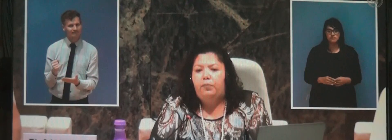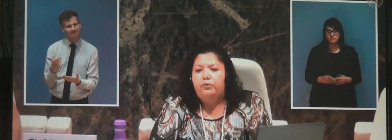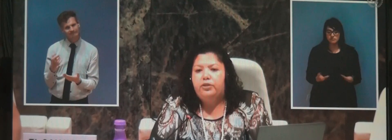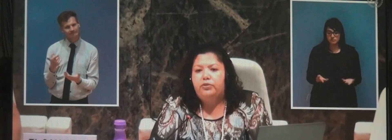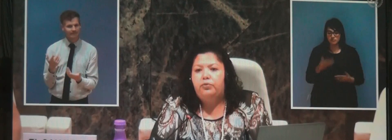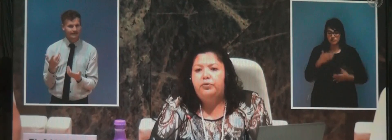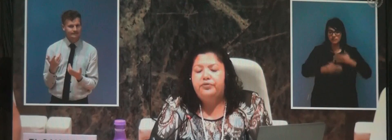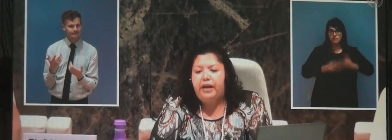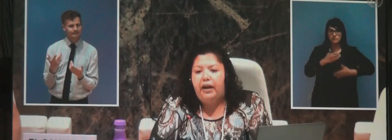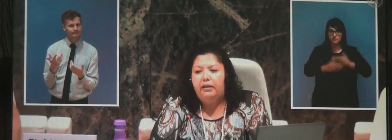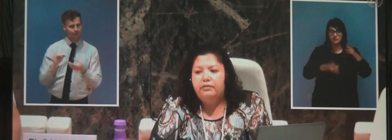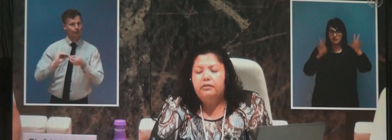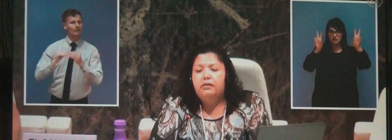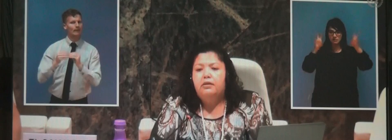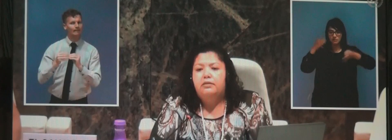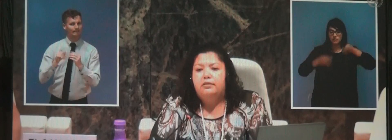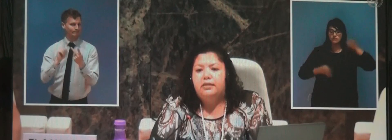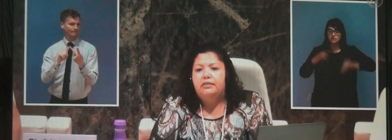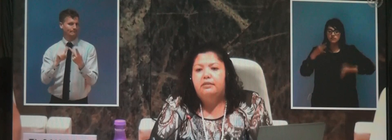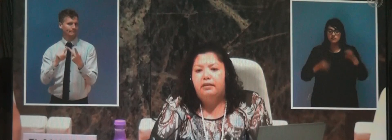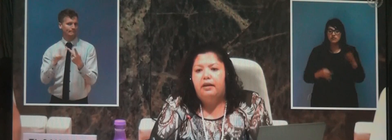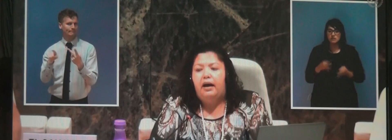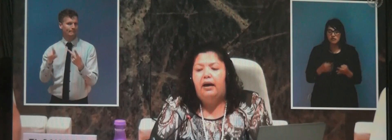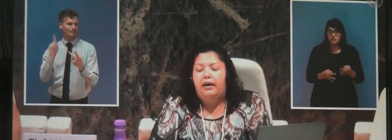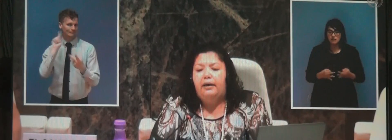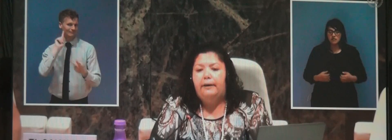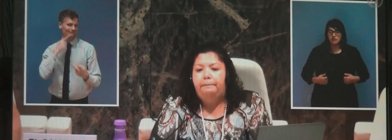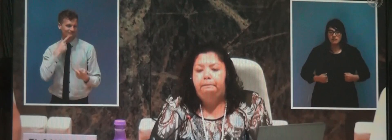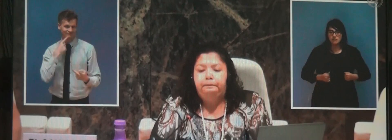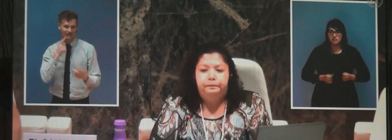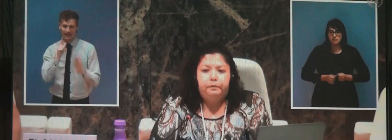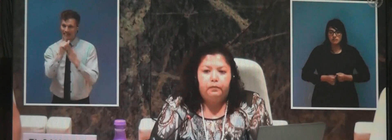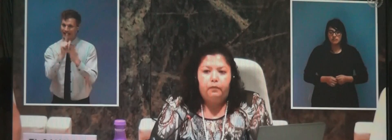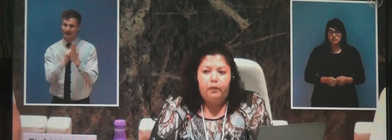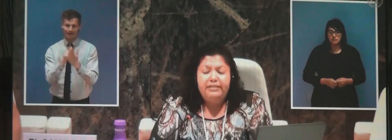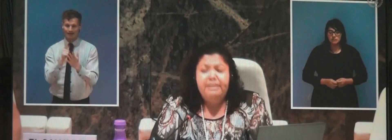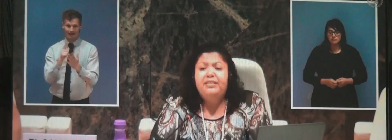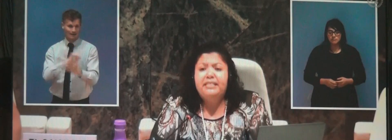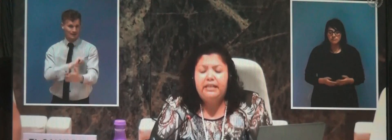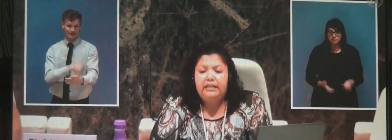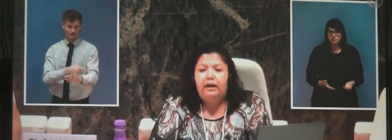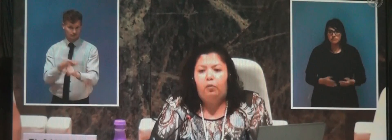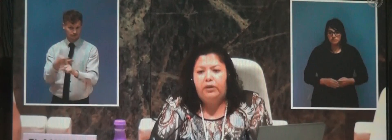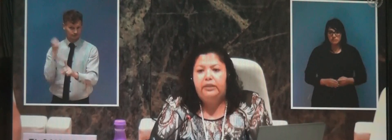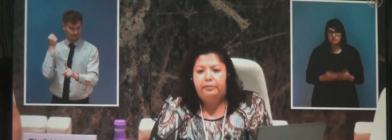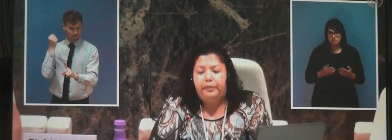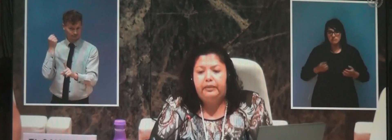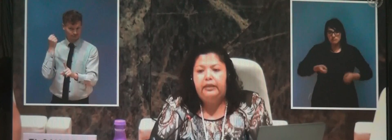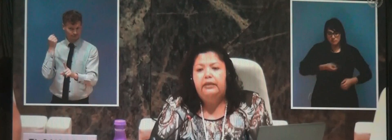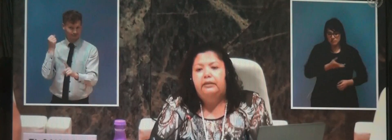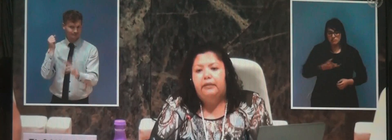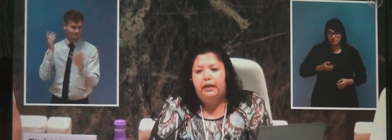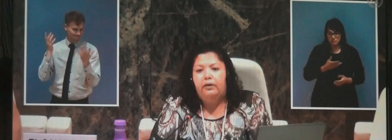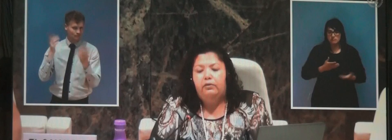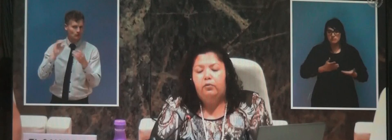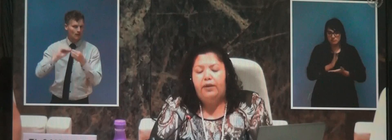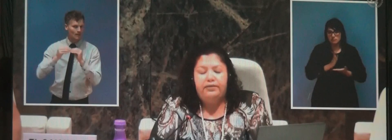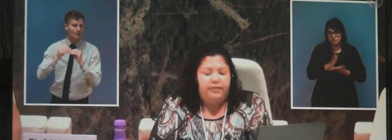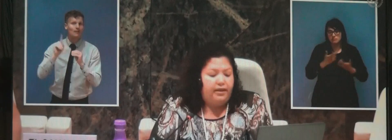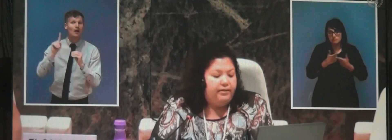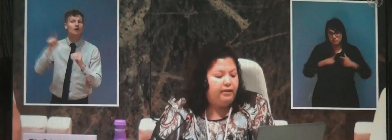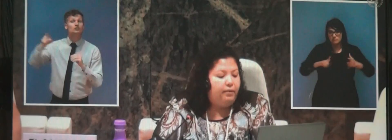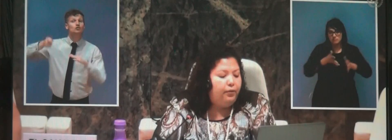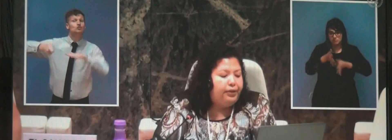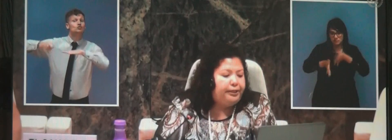que en los procesos judiciales sí se da se facilita a un intérprete de lengua